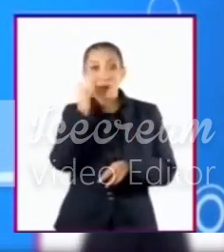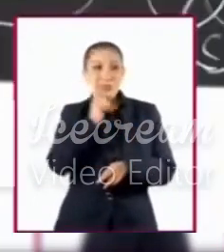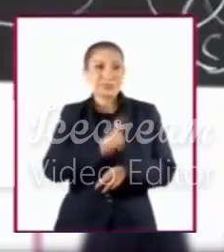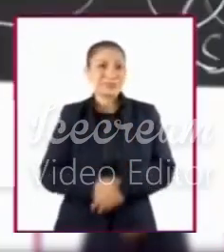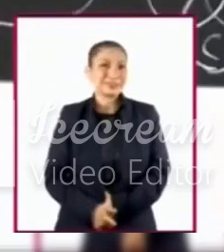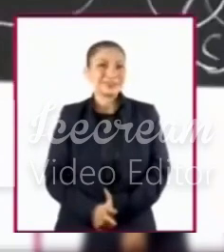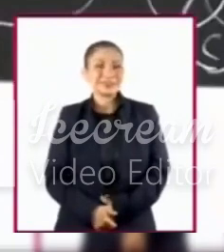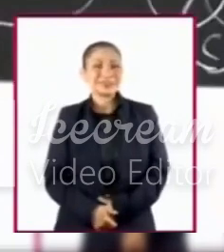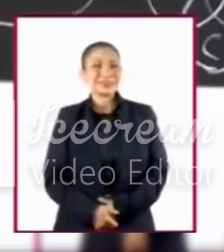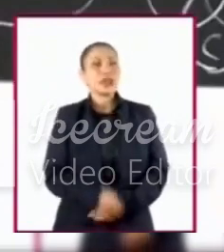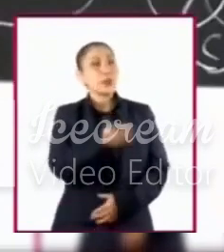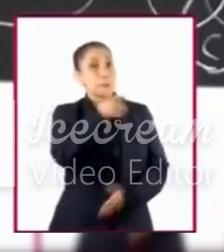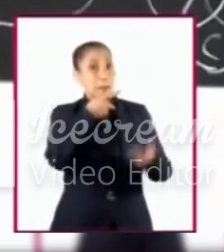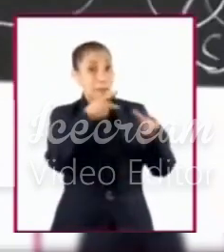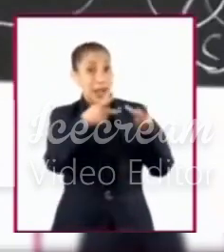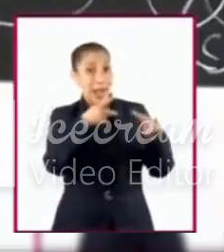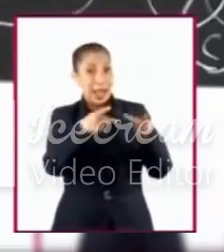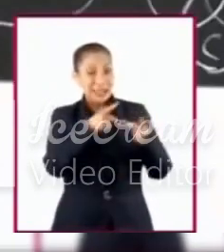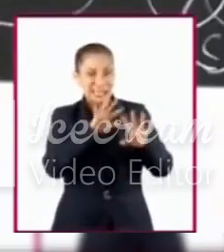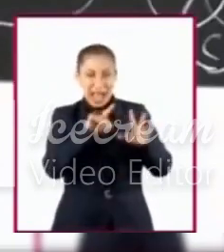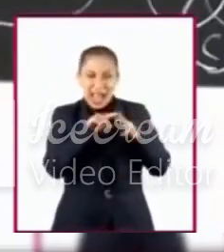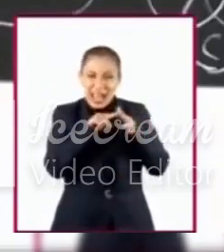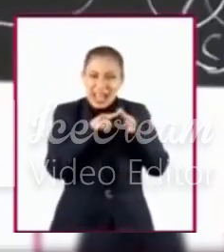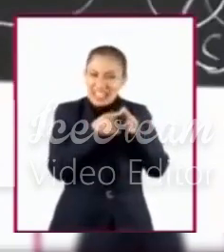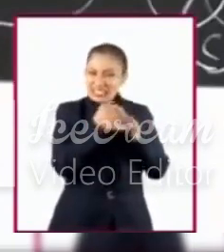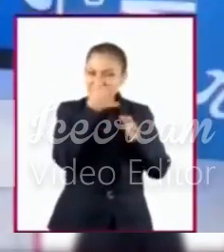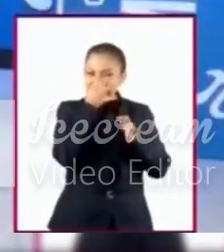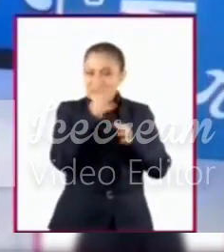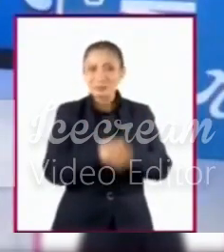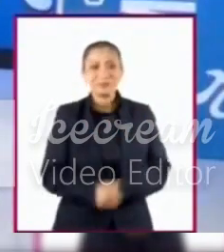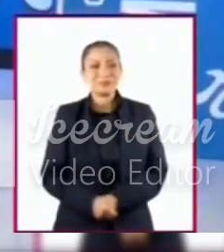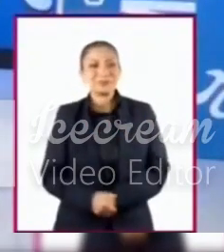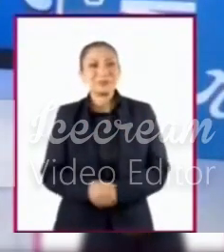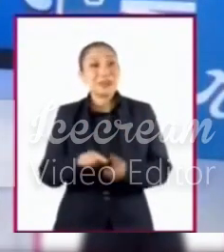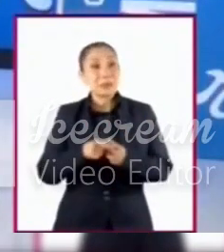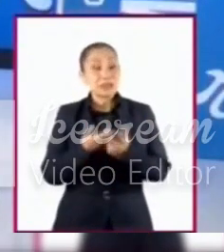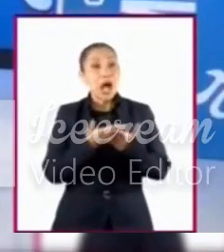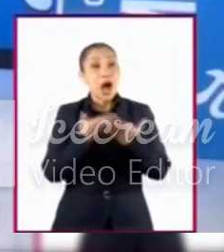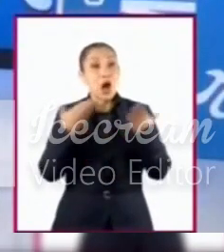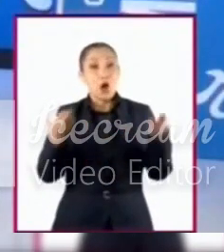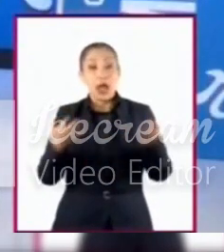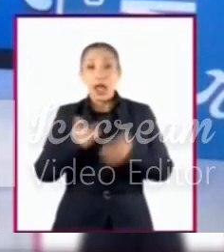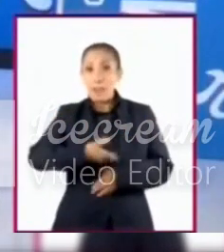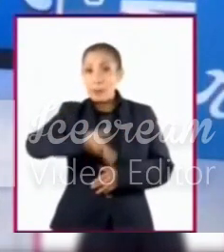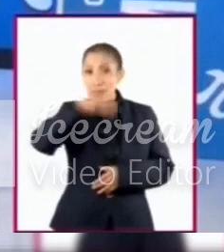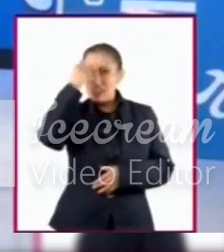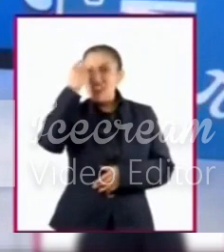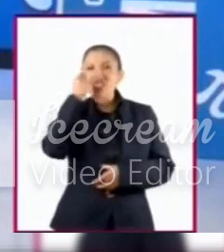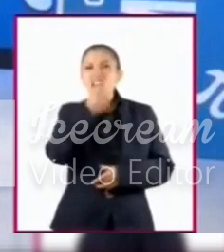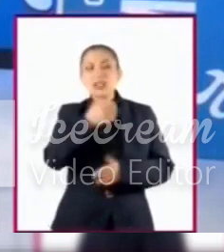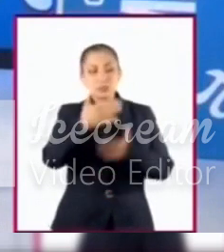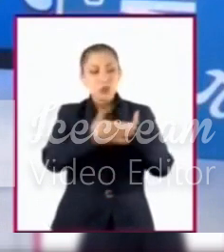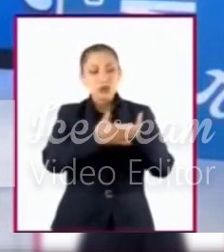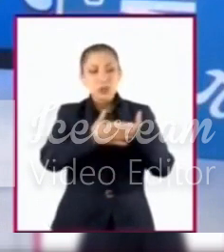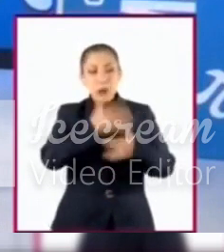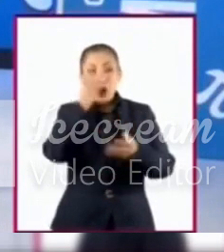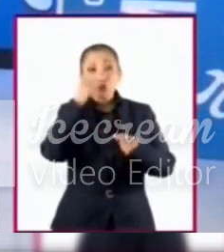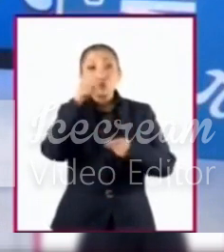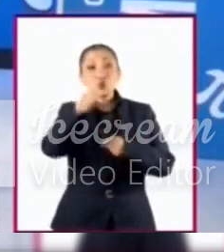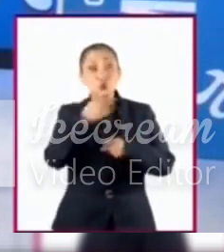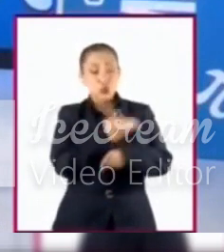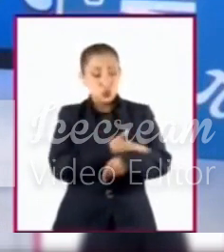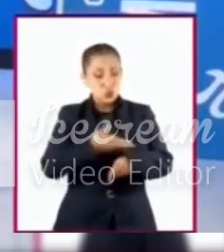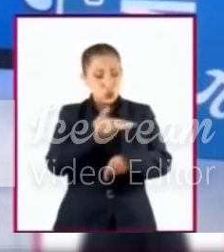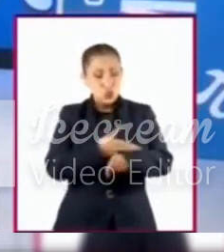alumnos. Prepárense, estamos a punto de iniciar. Comenzaremos con el aprendizaje esperado, resuelve